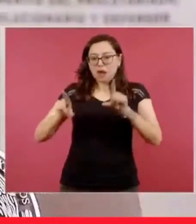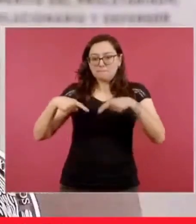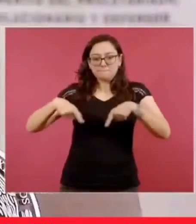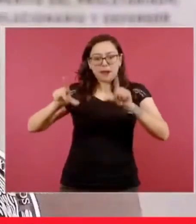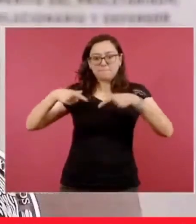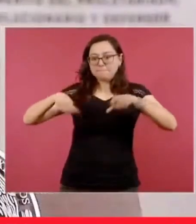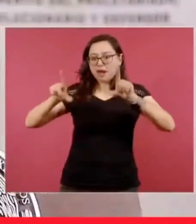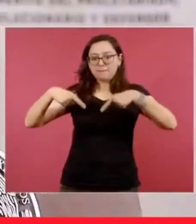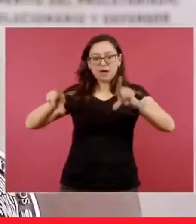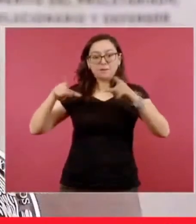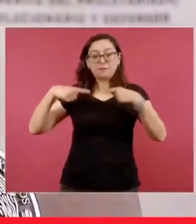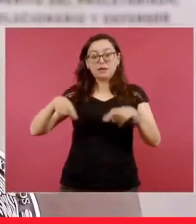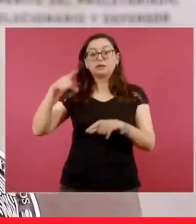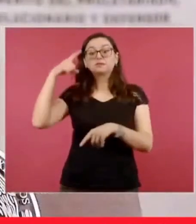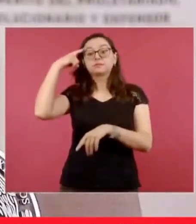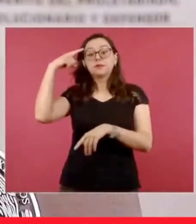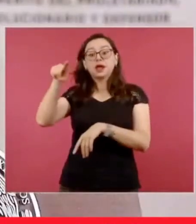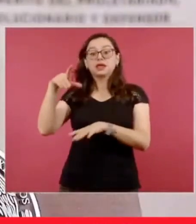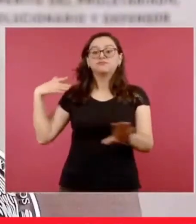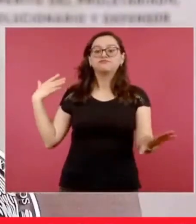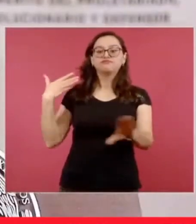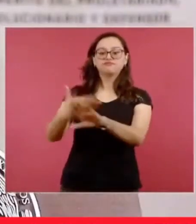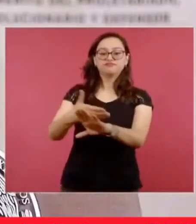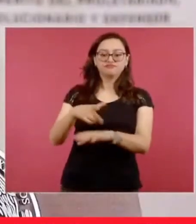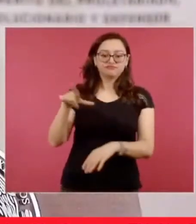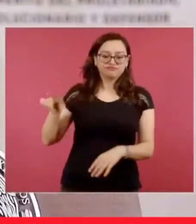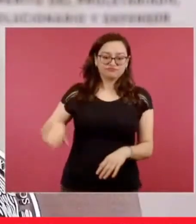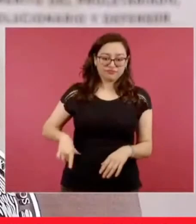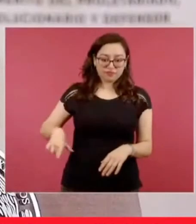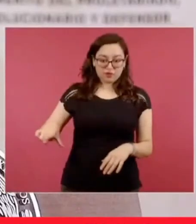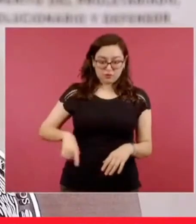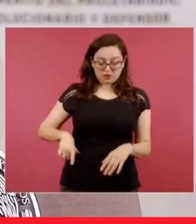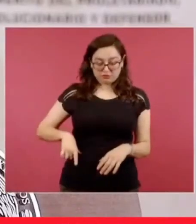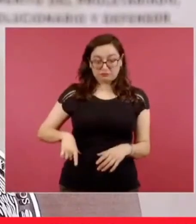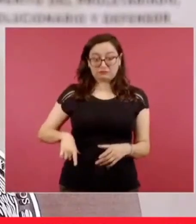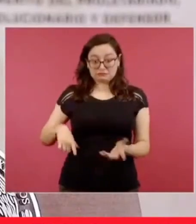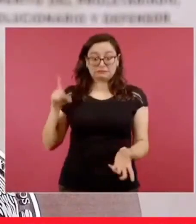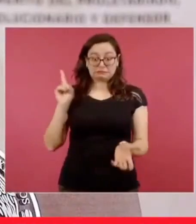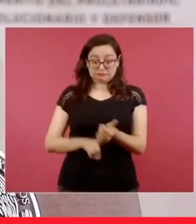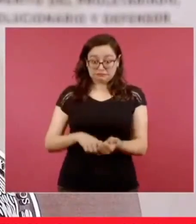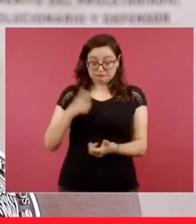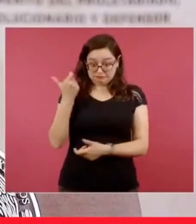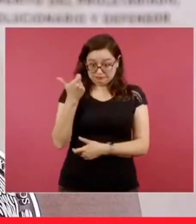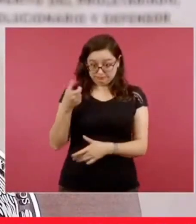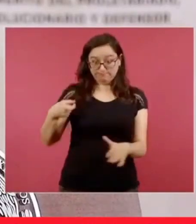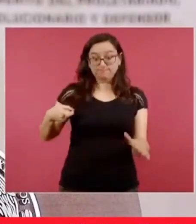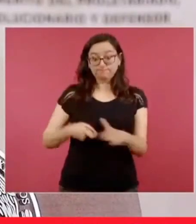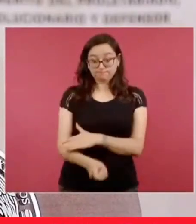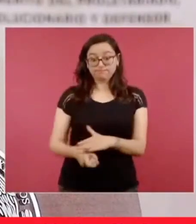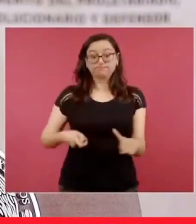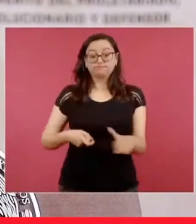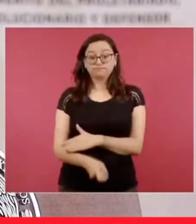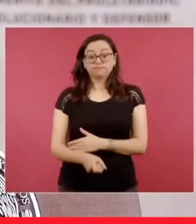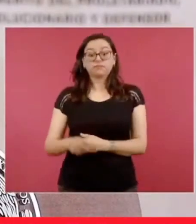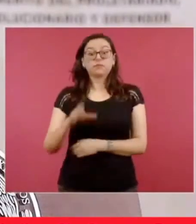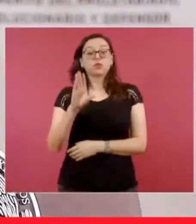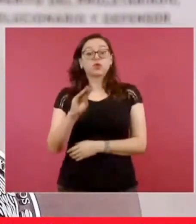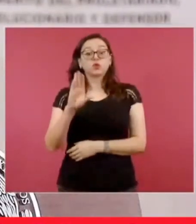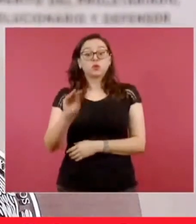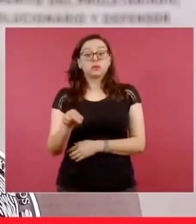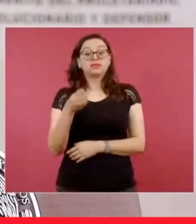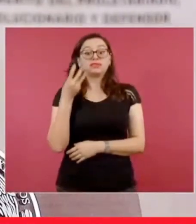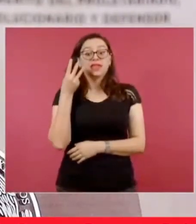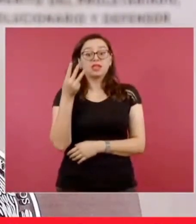López Obrador con mensajes pagados. Pero dirán ustedes, o sea, son 92 páginas en